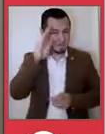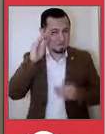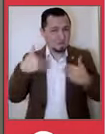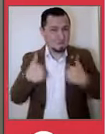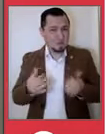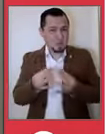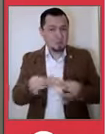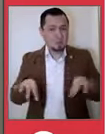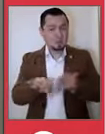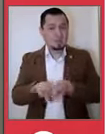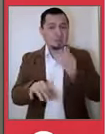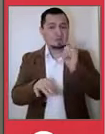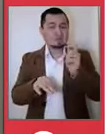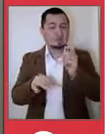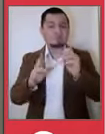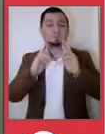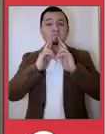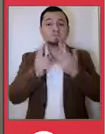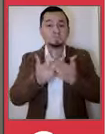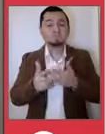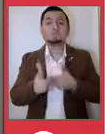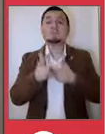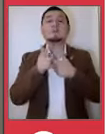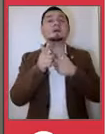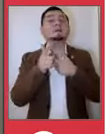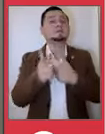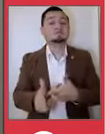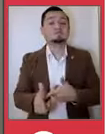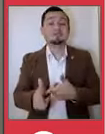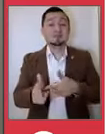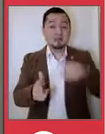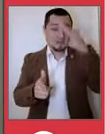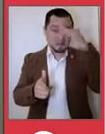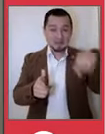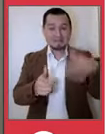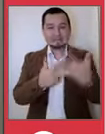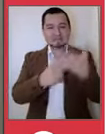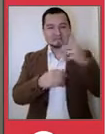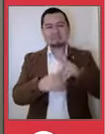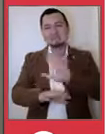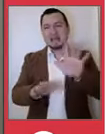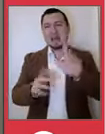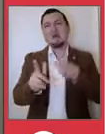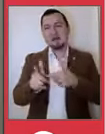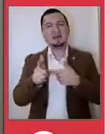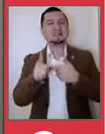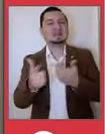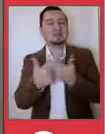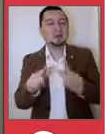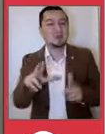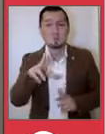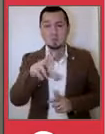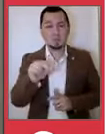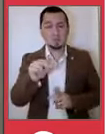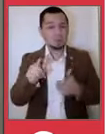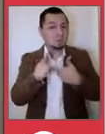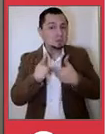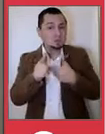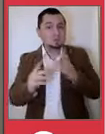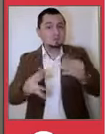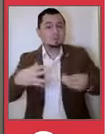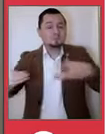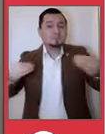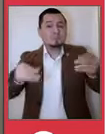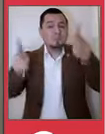la mesa de educación va a continuar preparando y generando las condiciones para que en cuanto se pueda